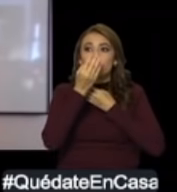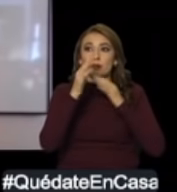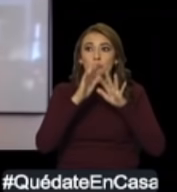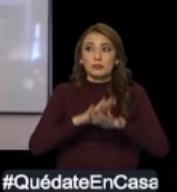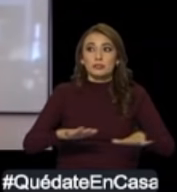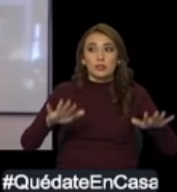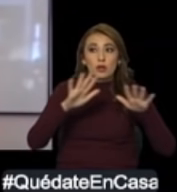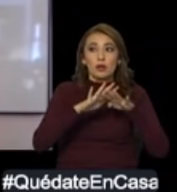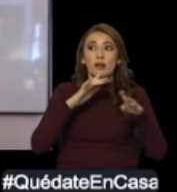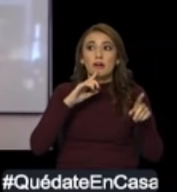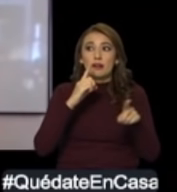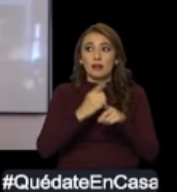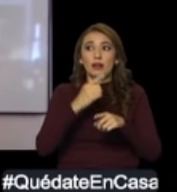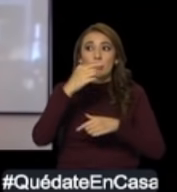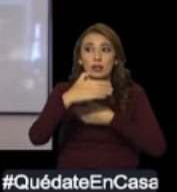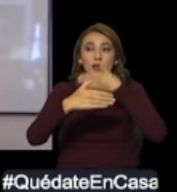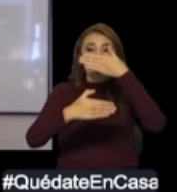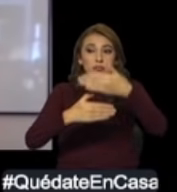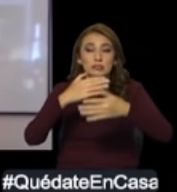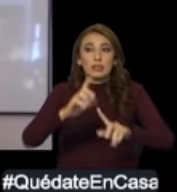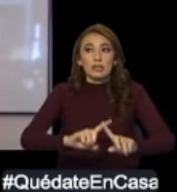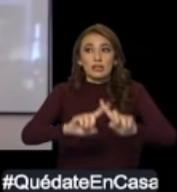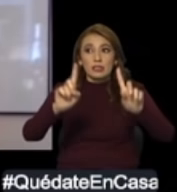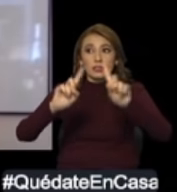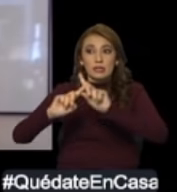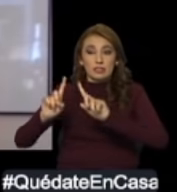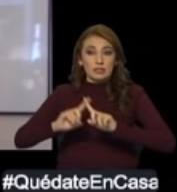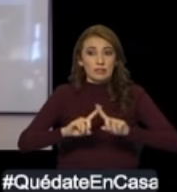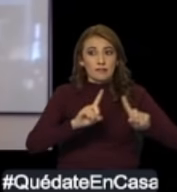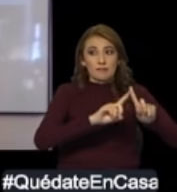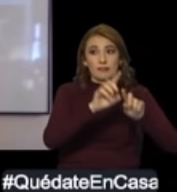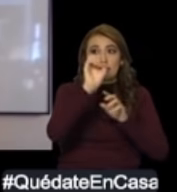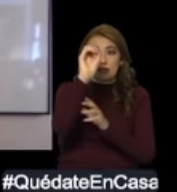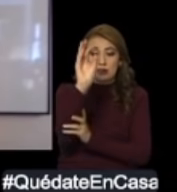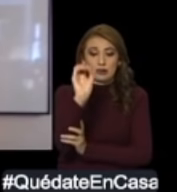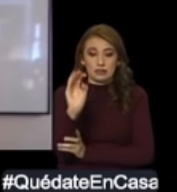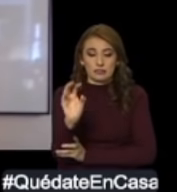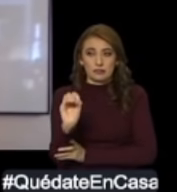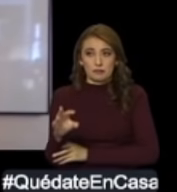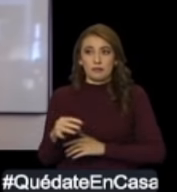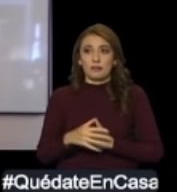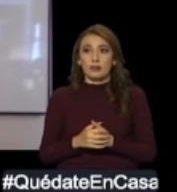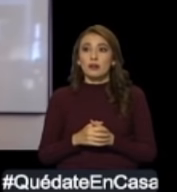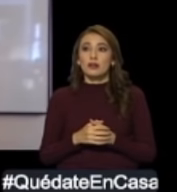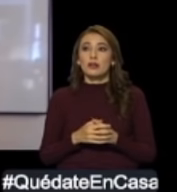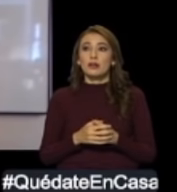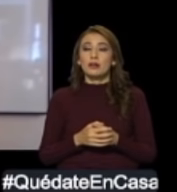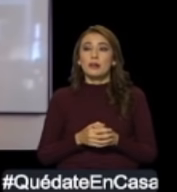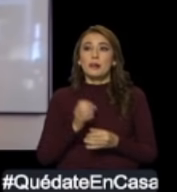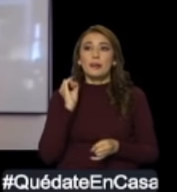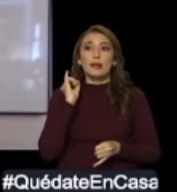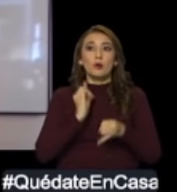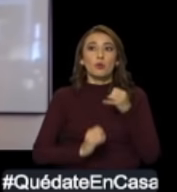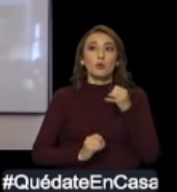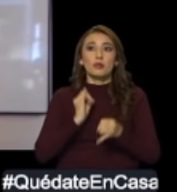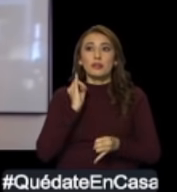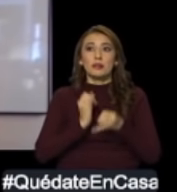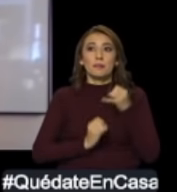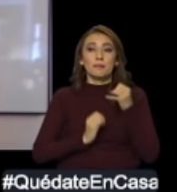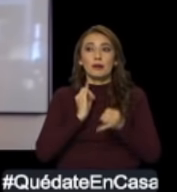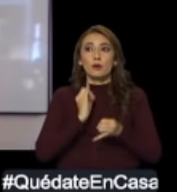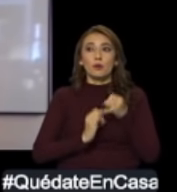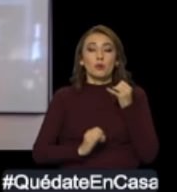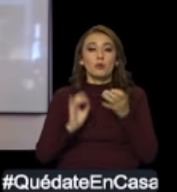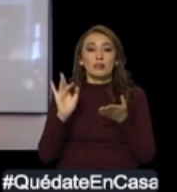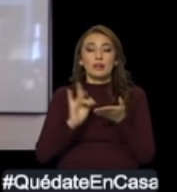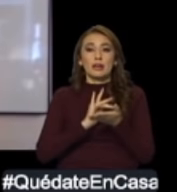que es correcta respecto a los diferentes semáforos que se van a ofrecer. Esta es la última y esto es